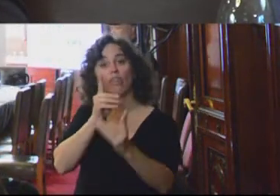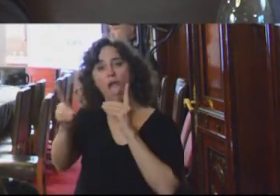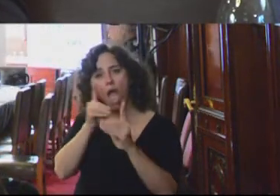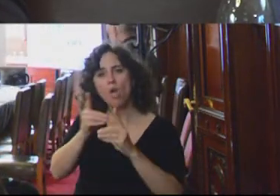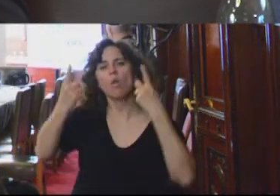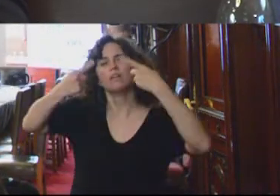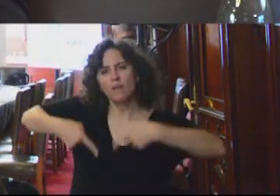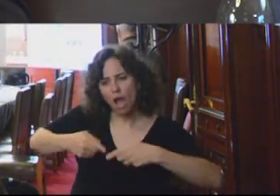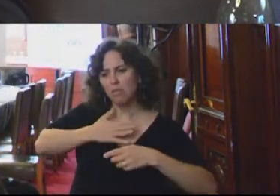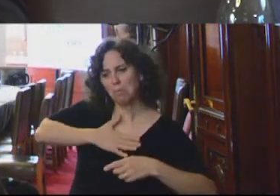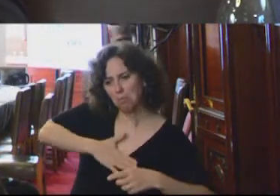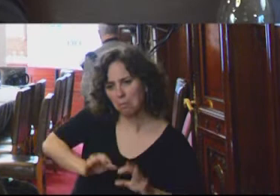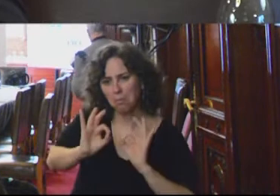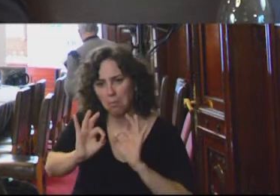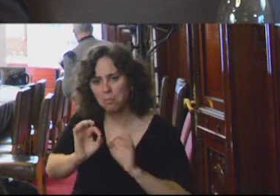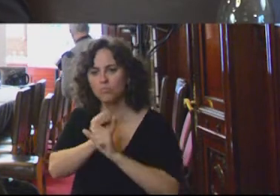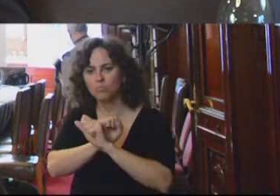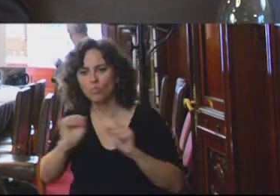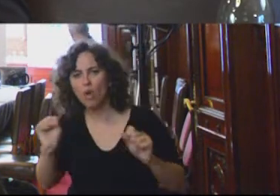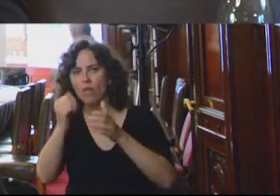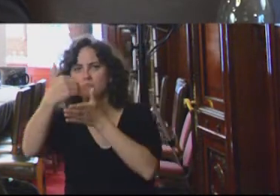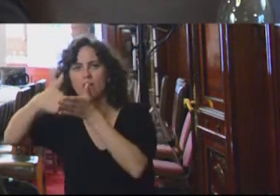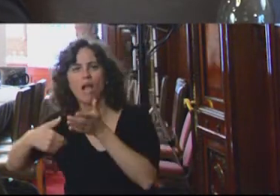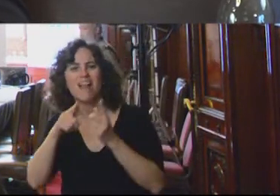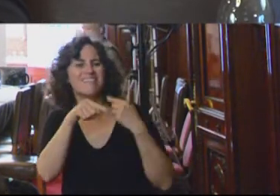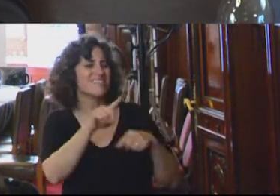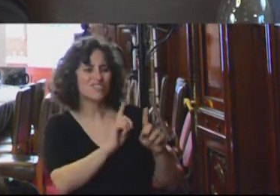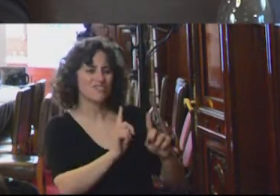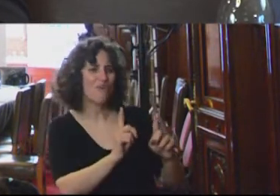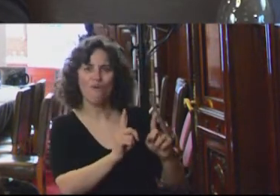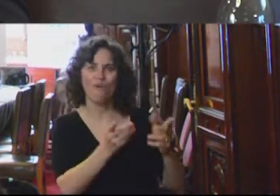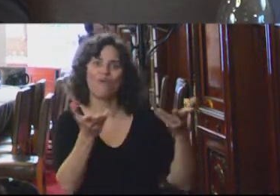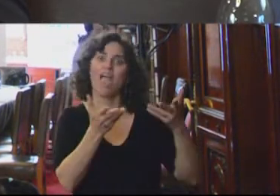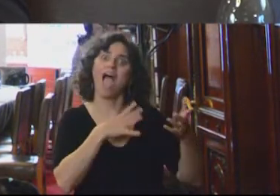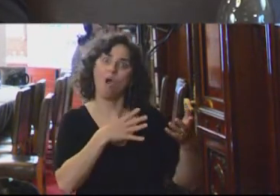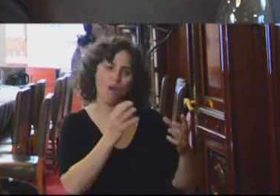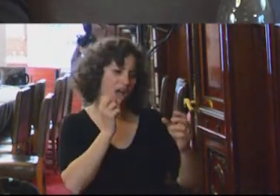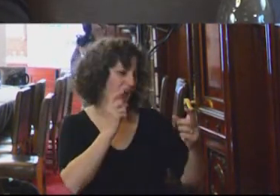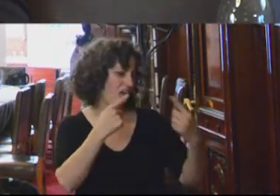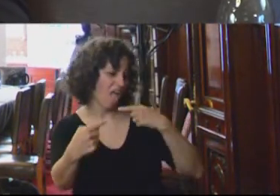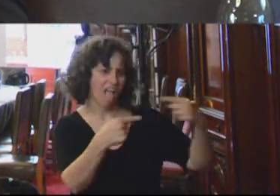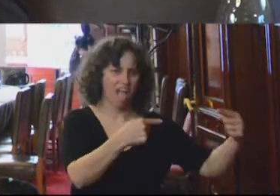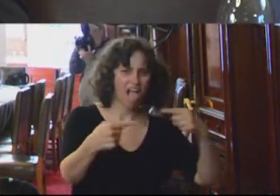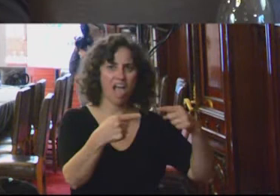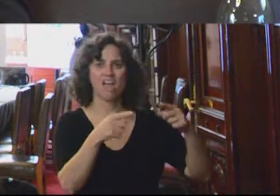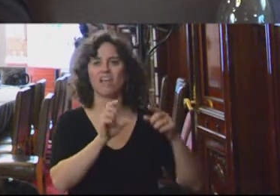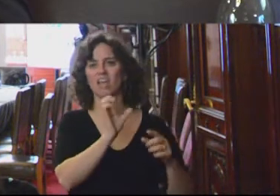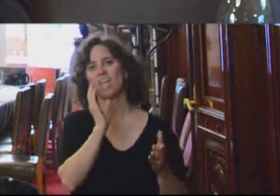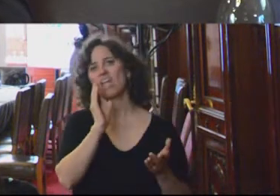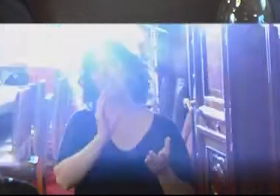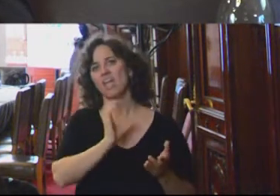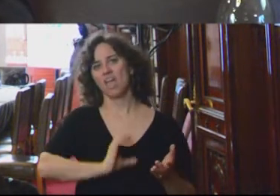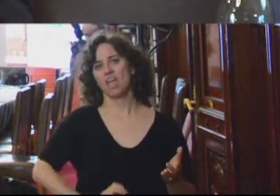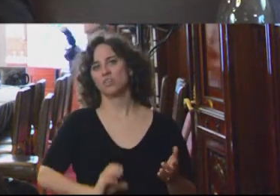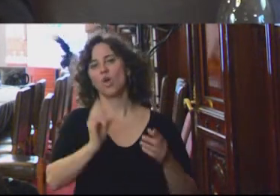civilizado reemplacen a la descalificación, la estigmatización y la polarización que caracterizó al gobierno autoritario de la